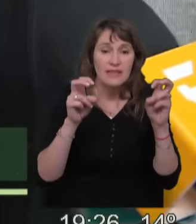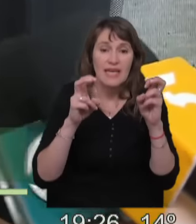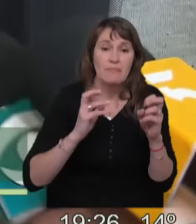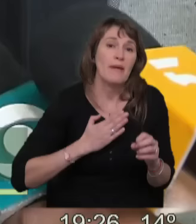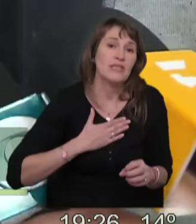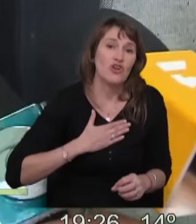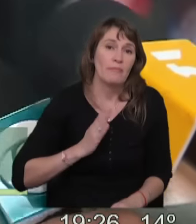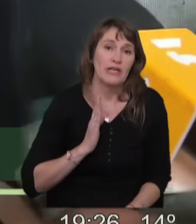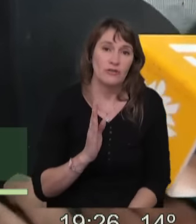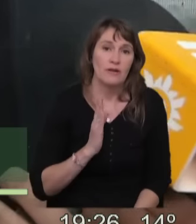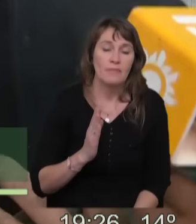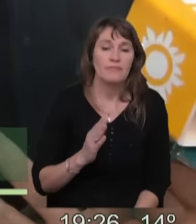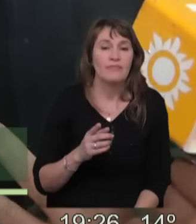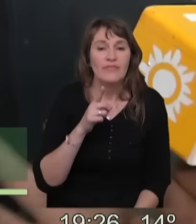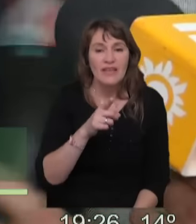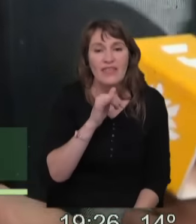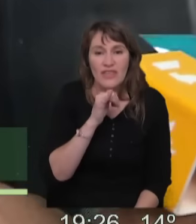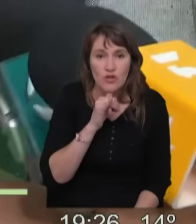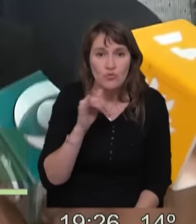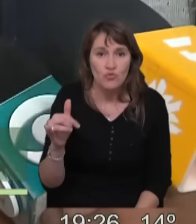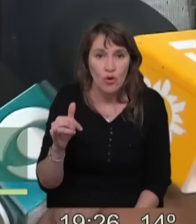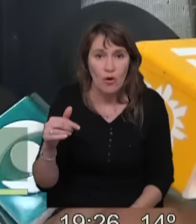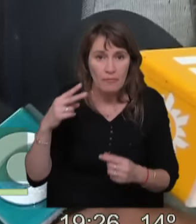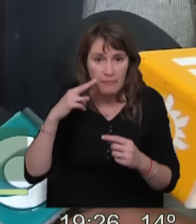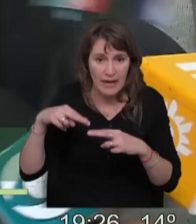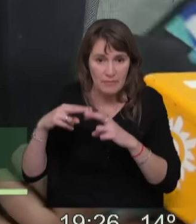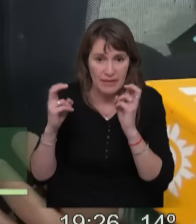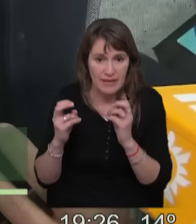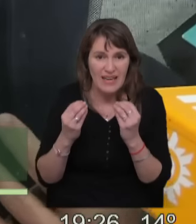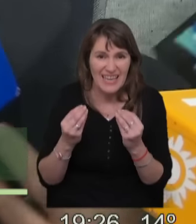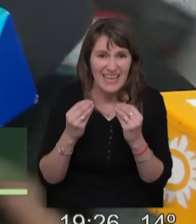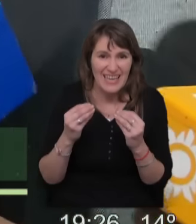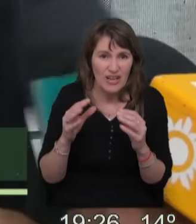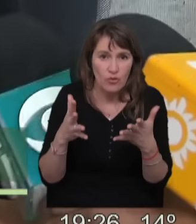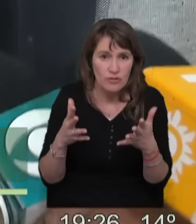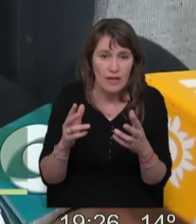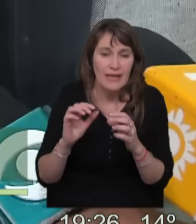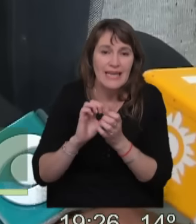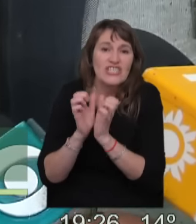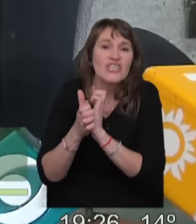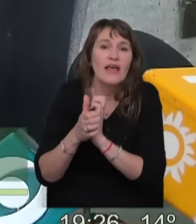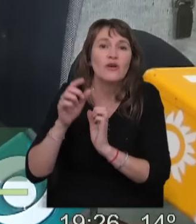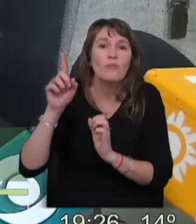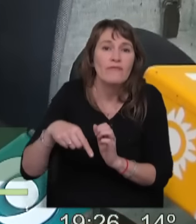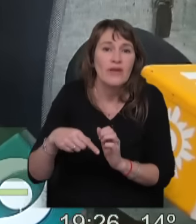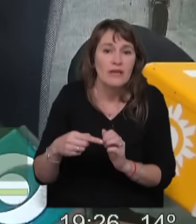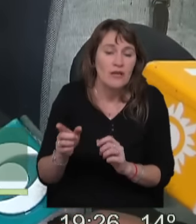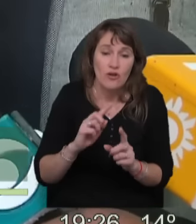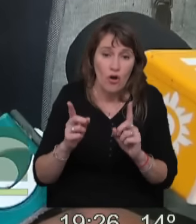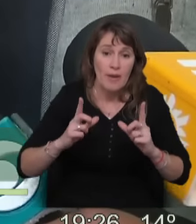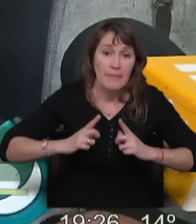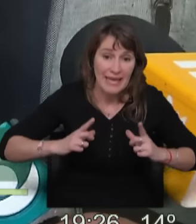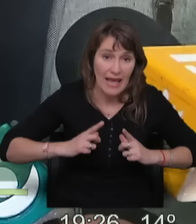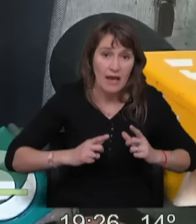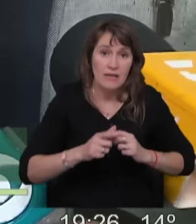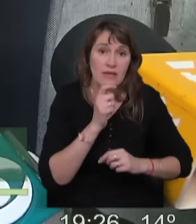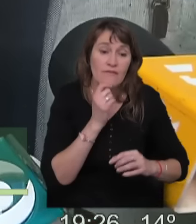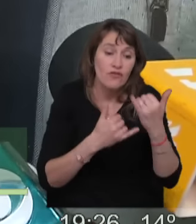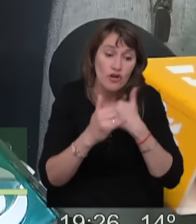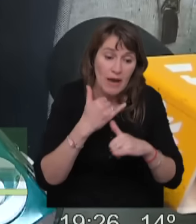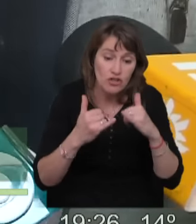intencionalidad? ¿Cómo? ¿Lo denunció a este hecho para que se investigue? ¿Qué hecho? ¿De dónde surge este chat? por ejemplo? No, voy a esperar la información que estoy